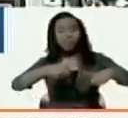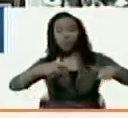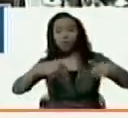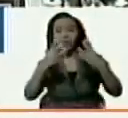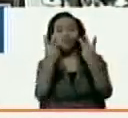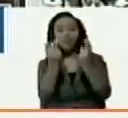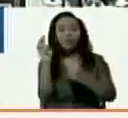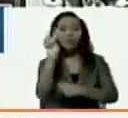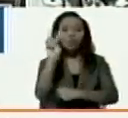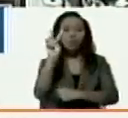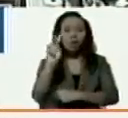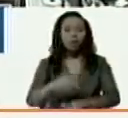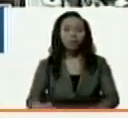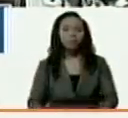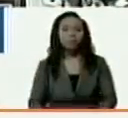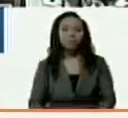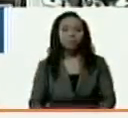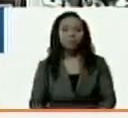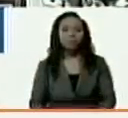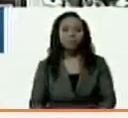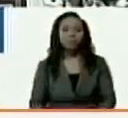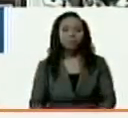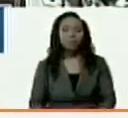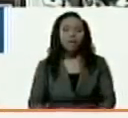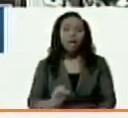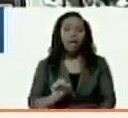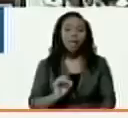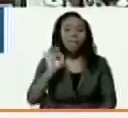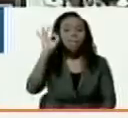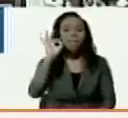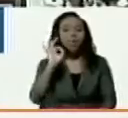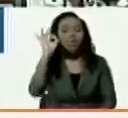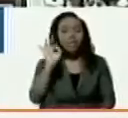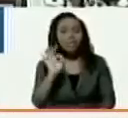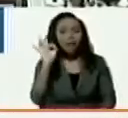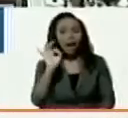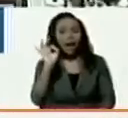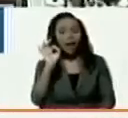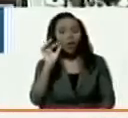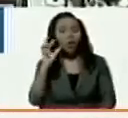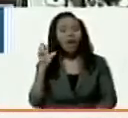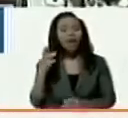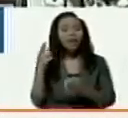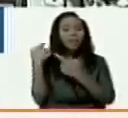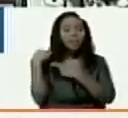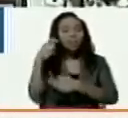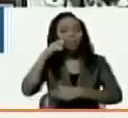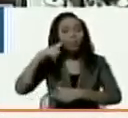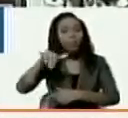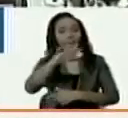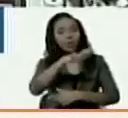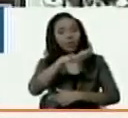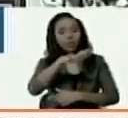Venezuela. Y proporcionalmente quizás uno, con respecto a la población, uno de los más grandes del mundo.